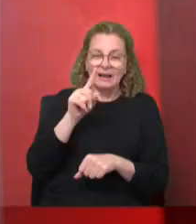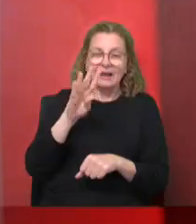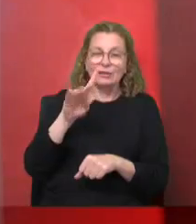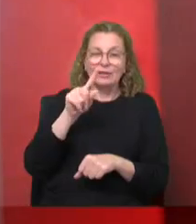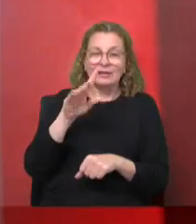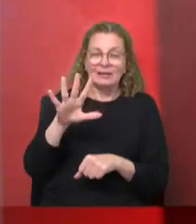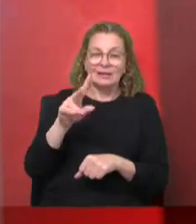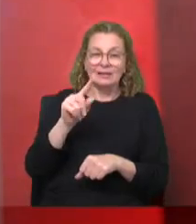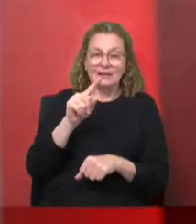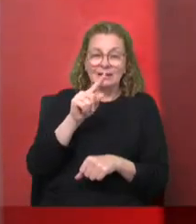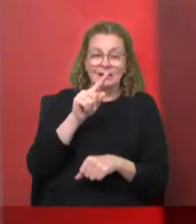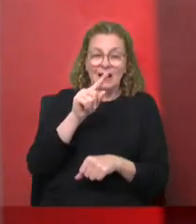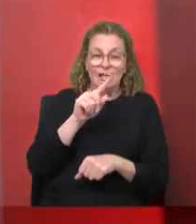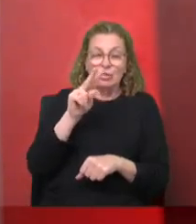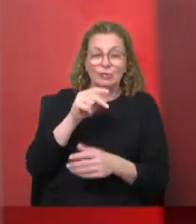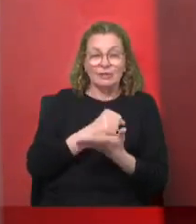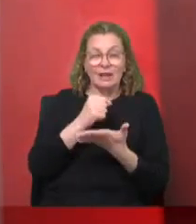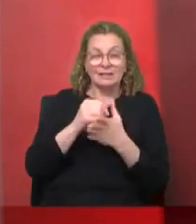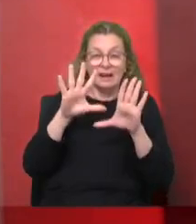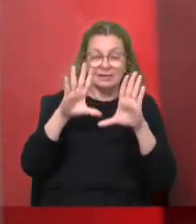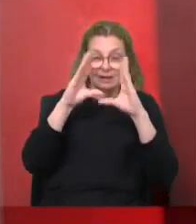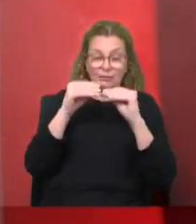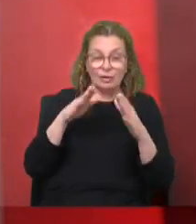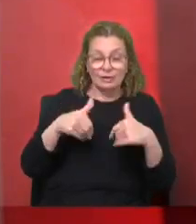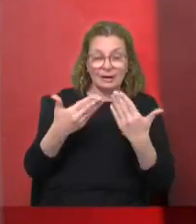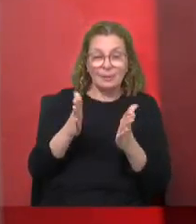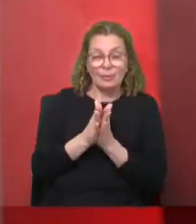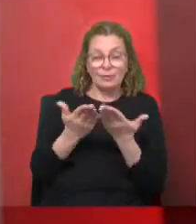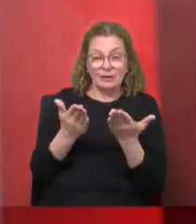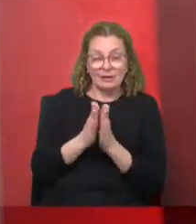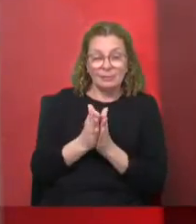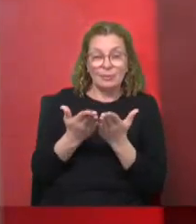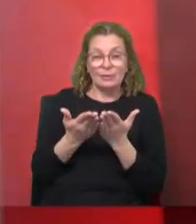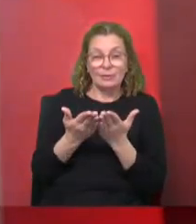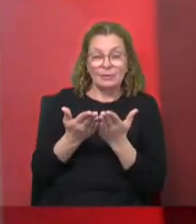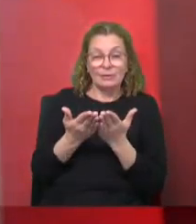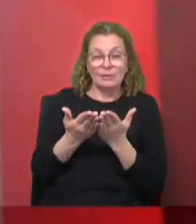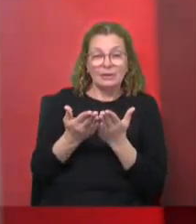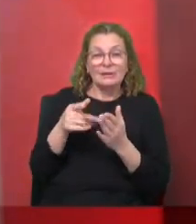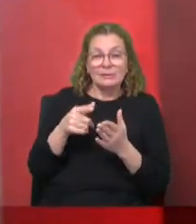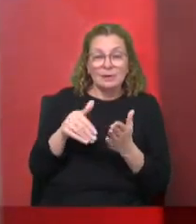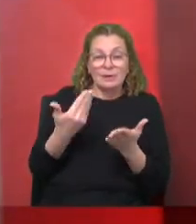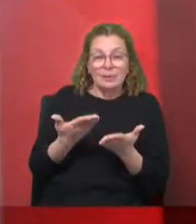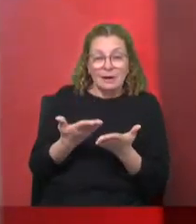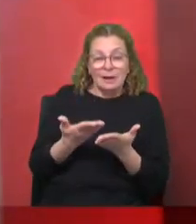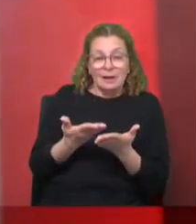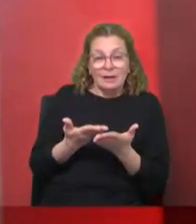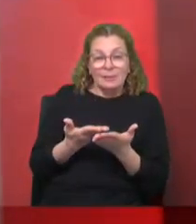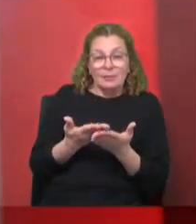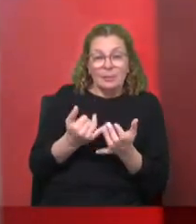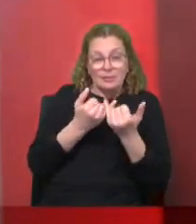de 12 a 22 horas. Este año regalamos un libro en homenaje a Ángel Umpierres, el creador de Don Cristóbal. Regalamos 1000 libros por